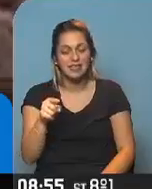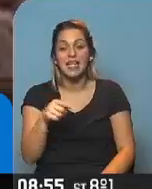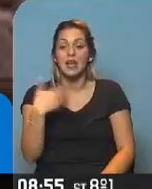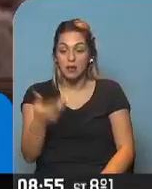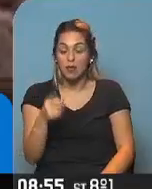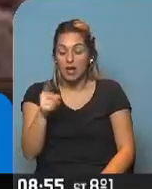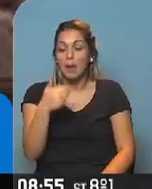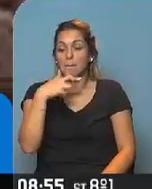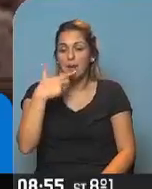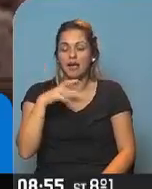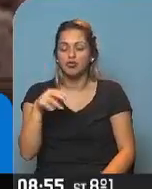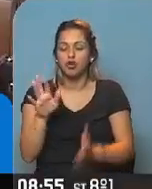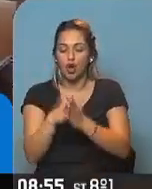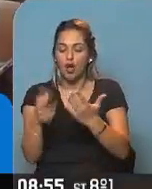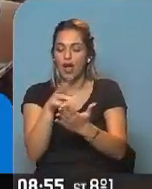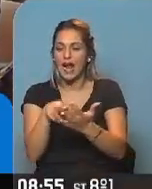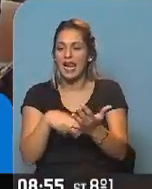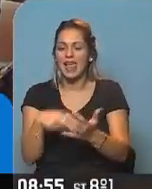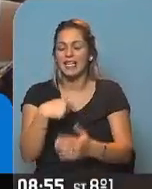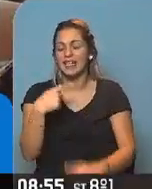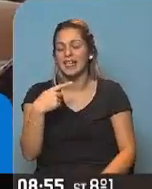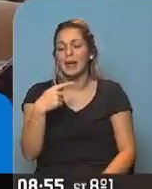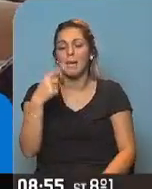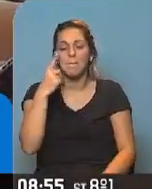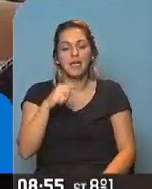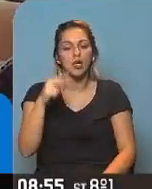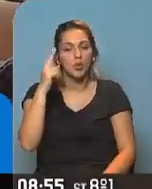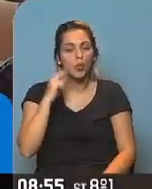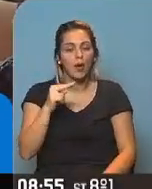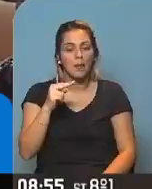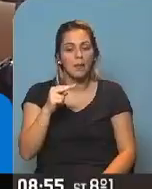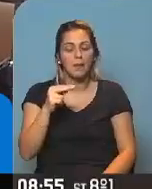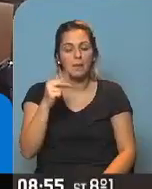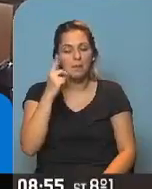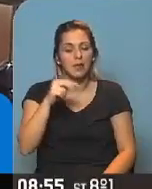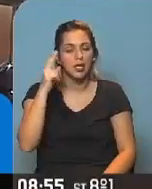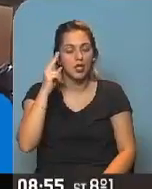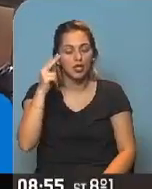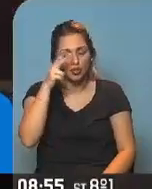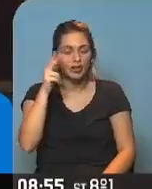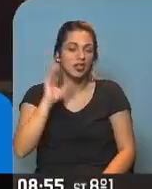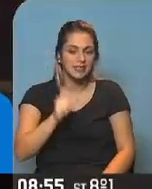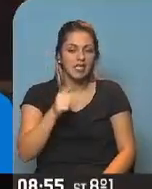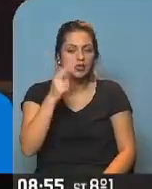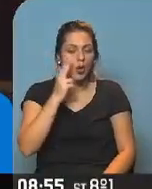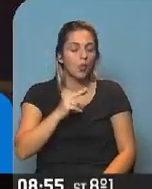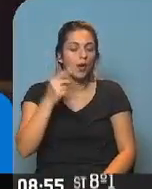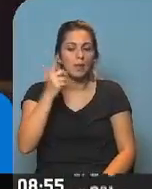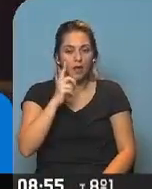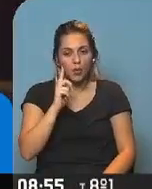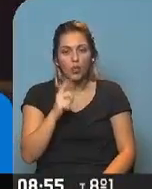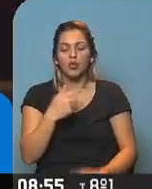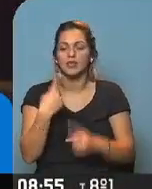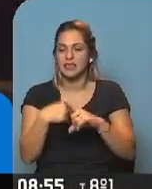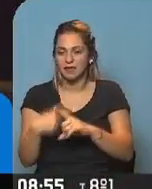el acta de la independencia es el 9 de julio de 1816 que se celebró incluso con un te deum